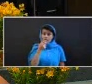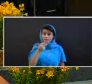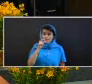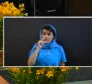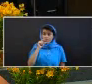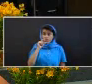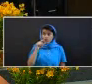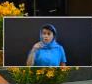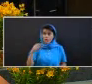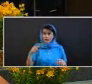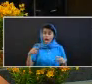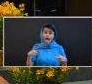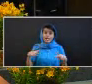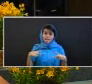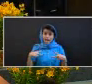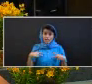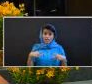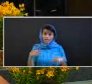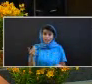¿Hay alguien que falte?